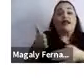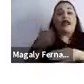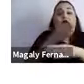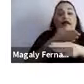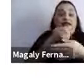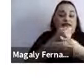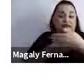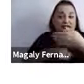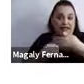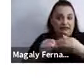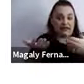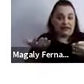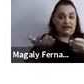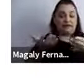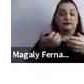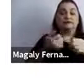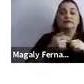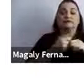muerte